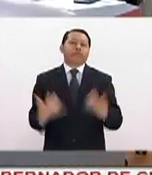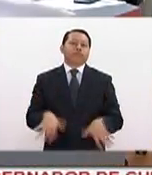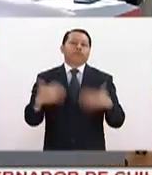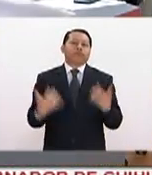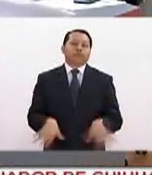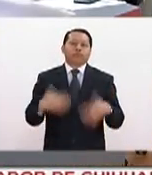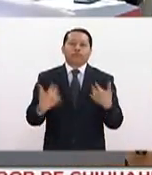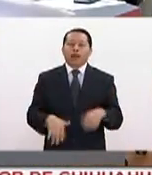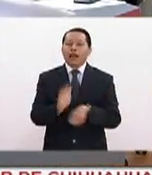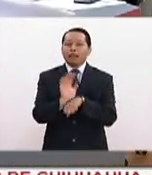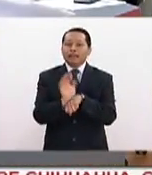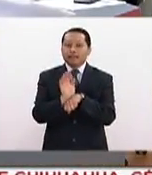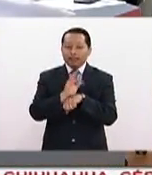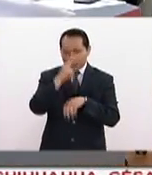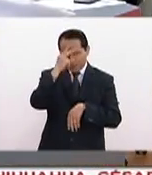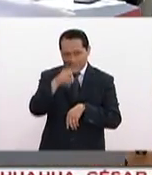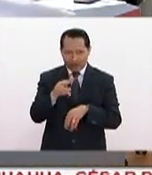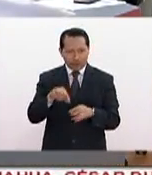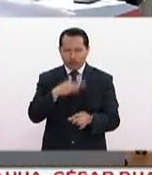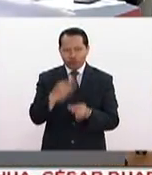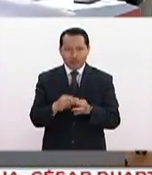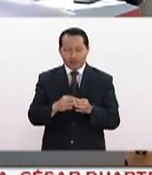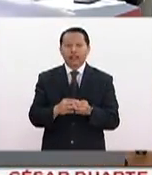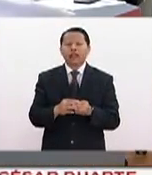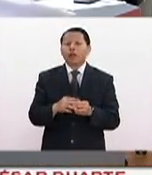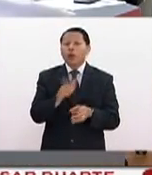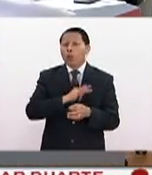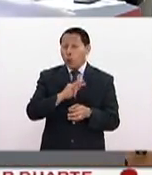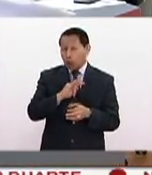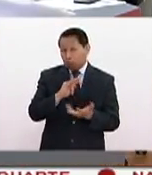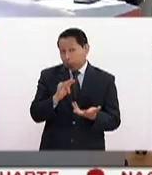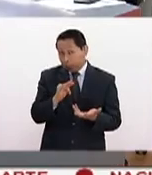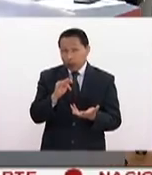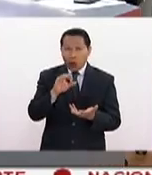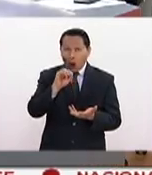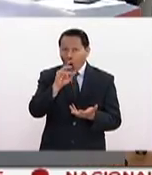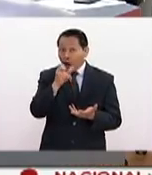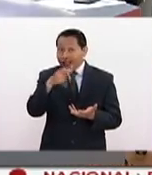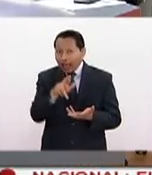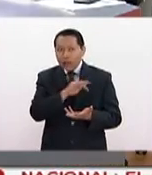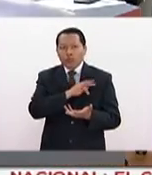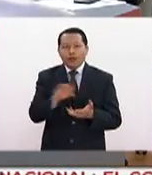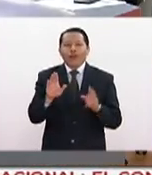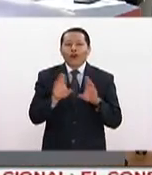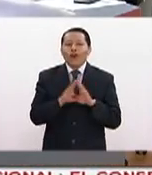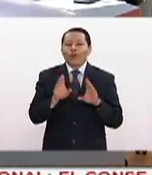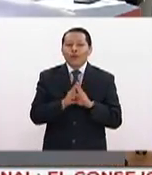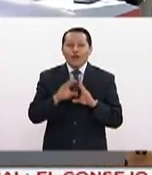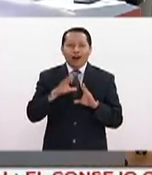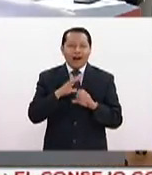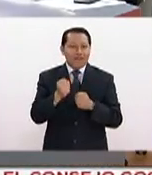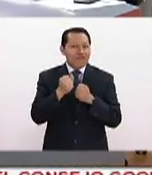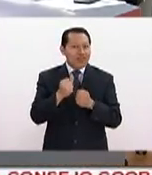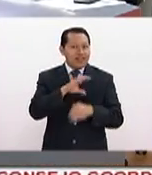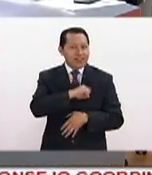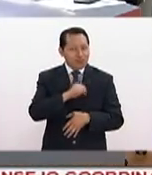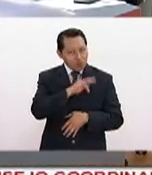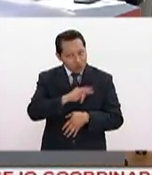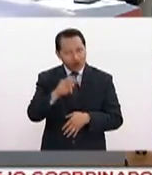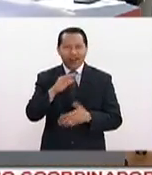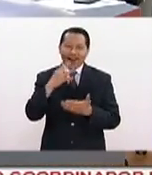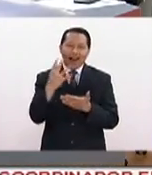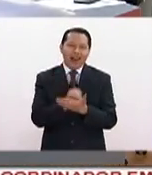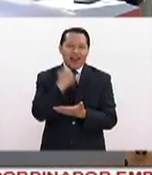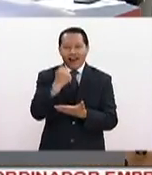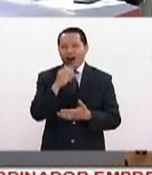cine mexicano pues trae algo que a la todo gente listo le está para llamando. los Oscar. Todos estos antecedentes lo coloca como el gran favorito para llevarse pues